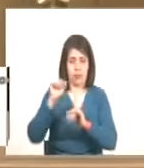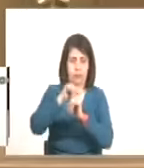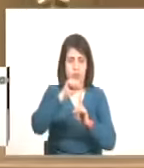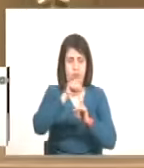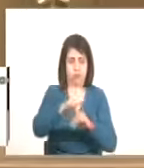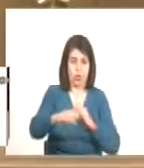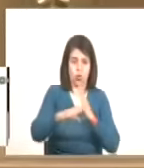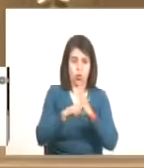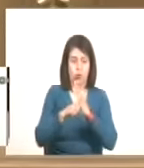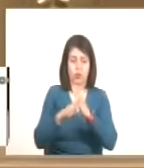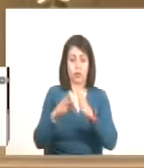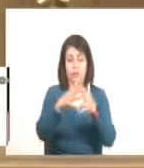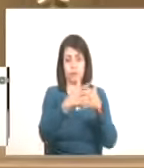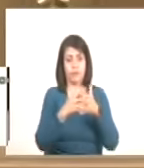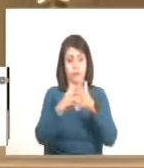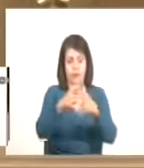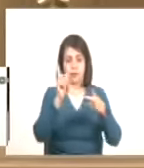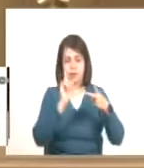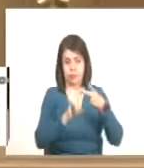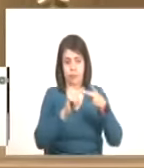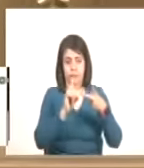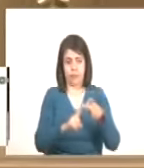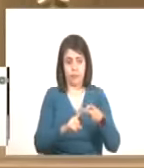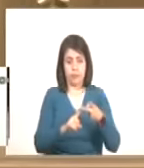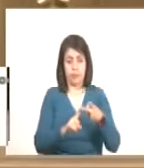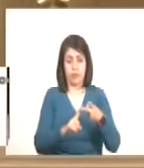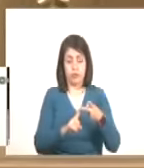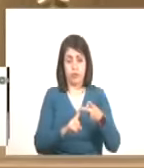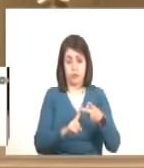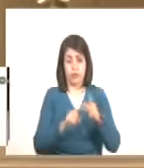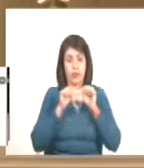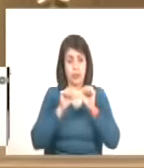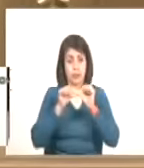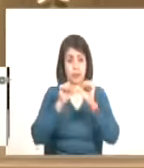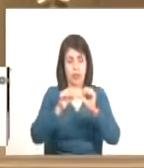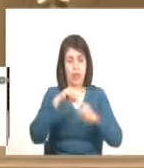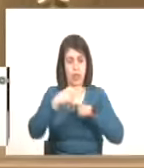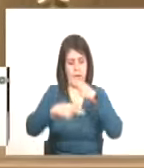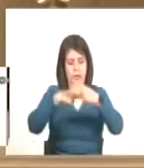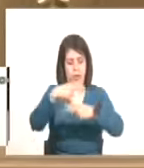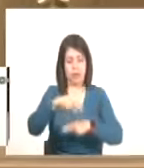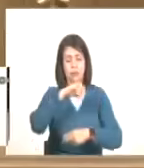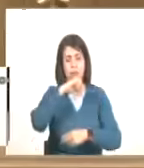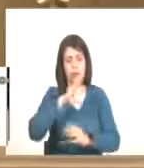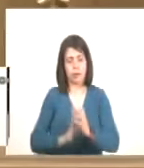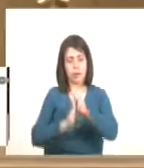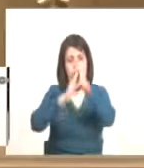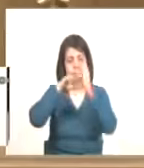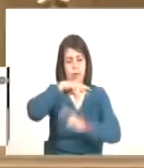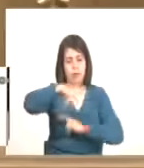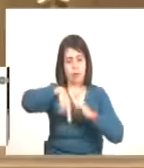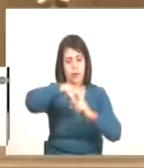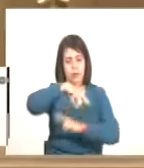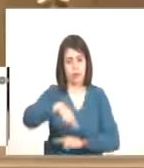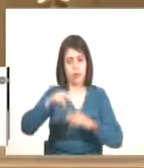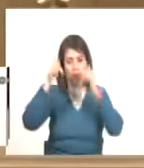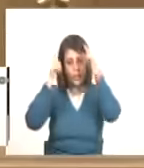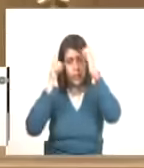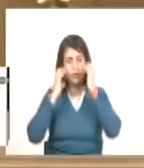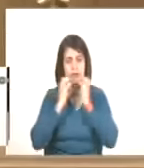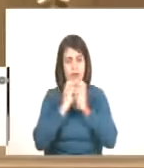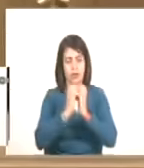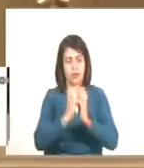armadas contra el imperialismo. Segundo, continuar el legado histórico del líder revolucionario Ernesto Che